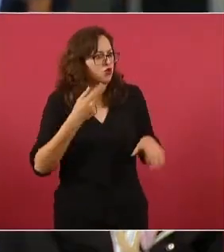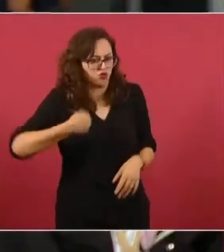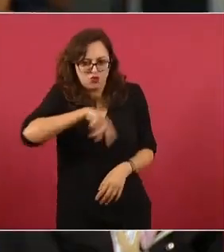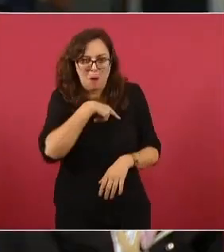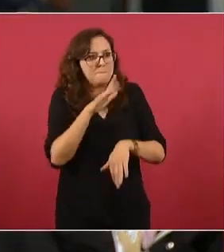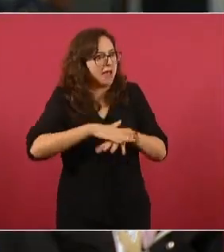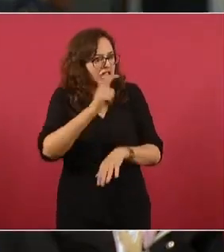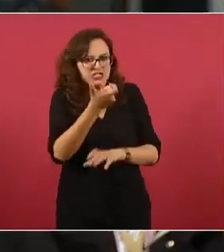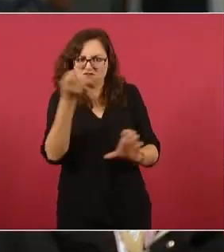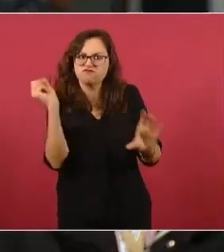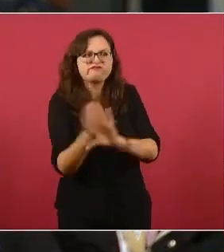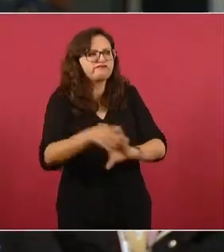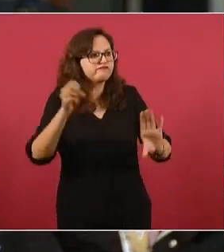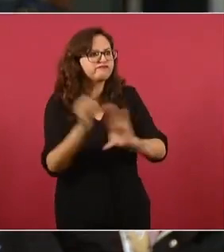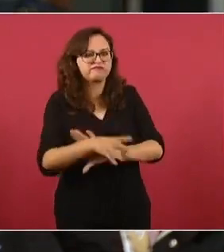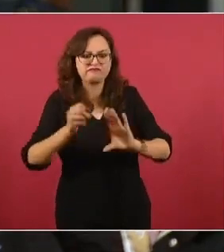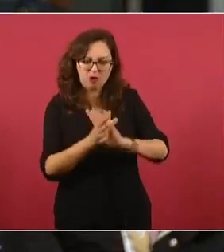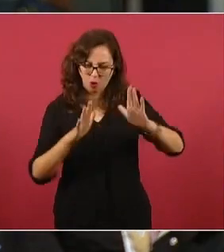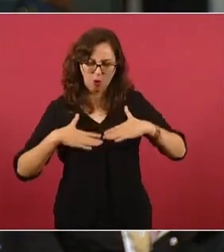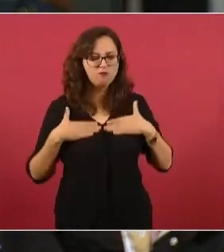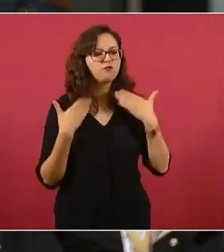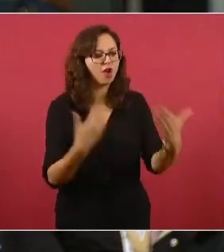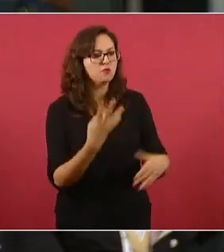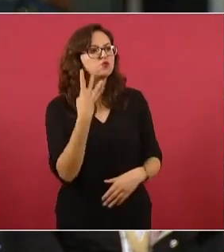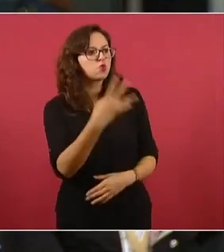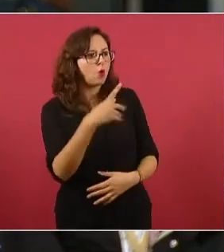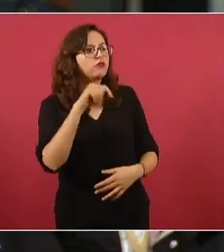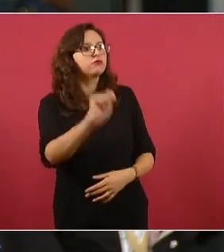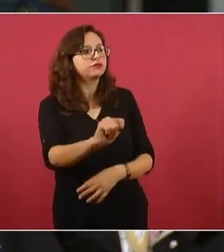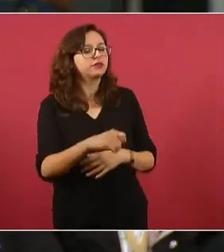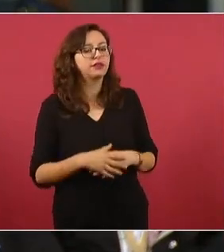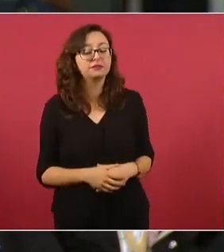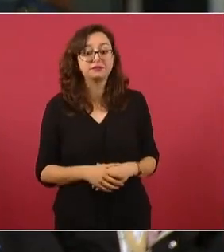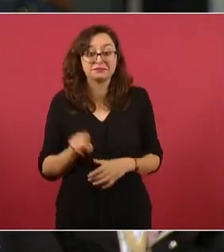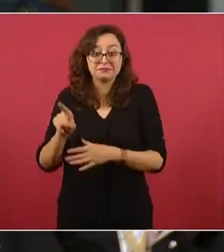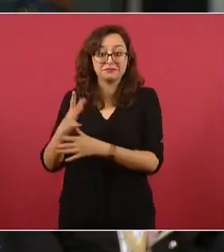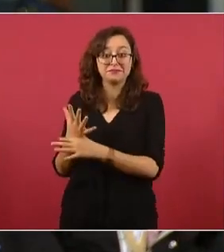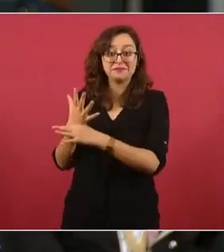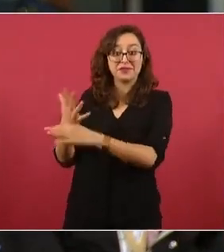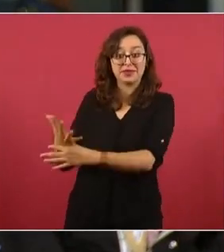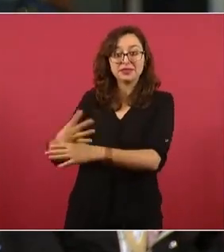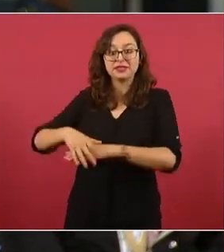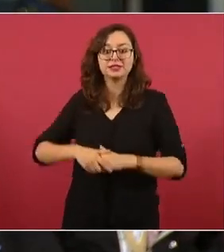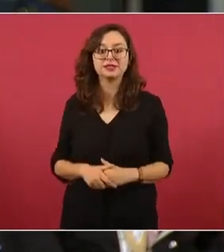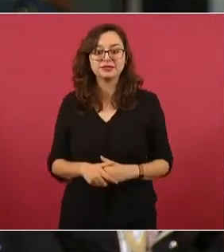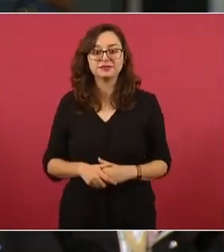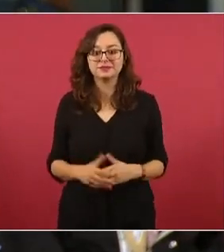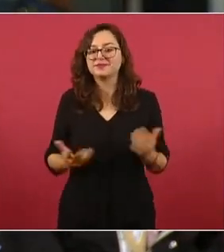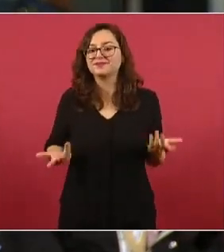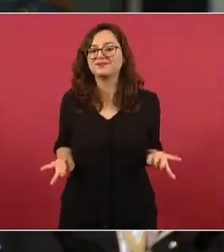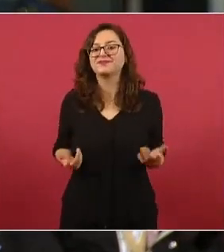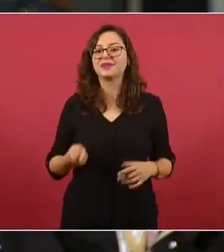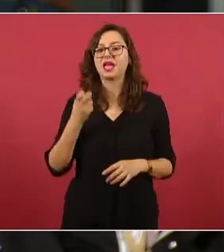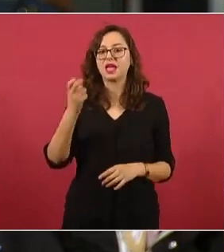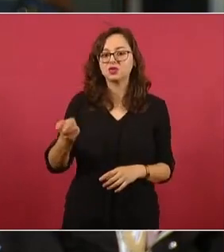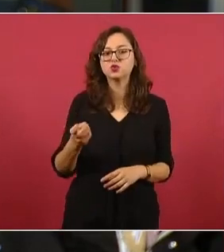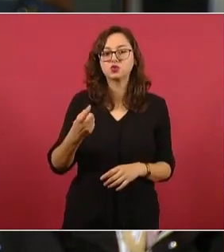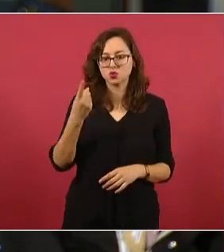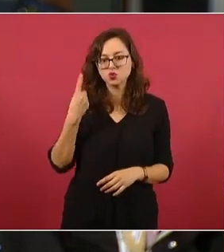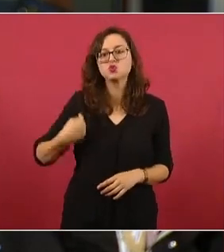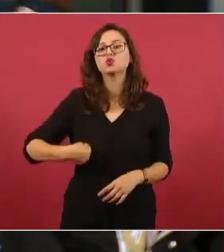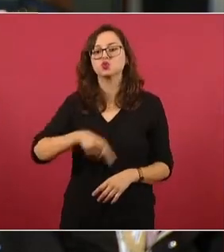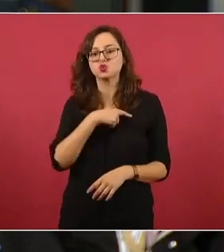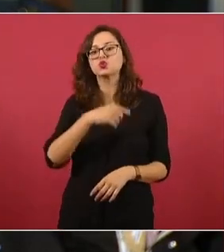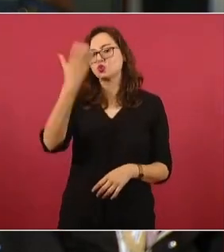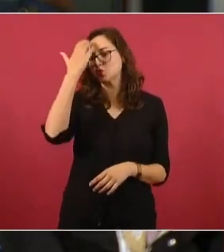dicho, presidente, los que le sabemos un poquito al tema migrante, sabemos que usted está en la